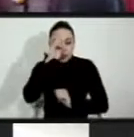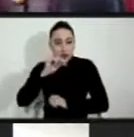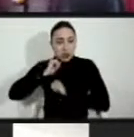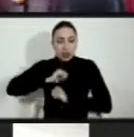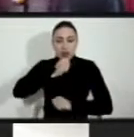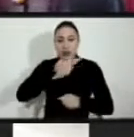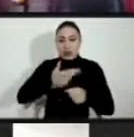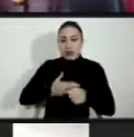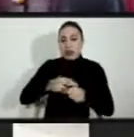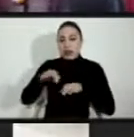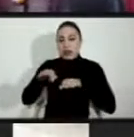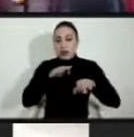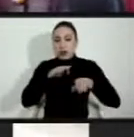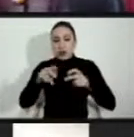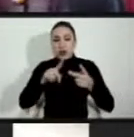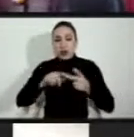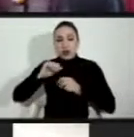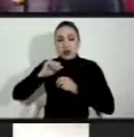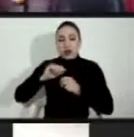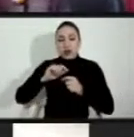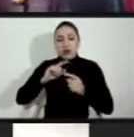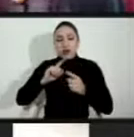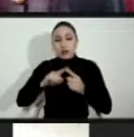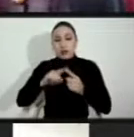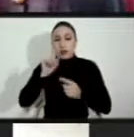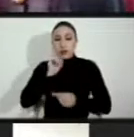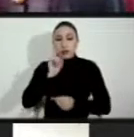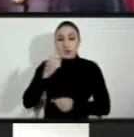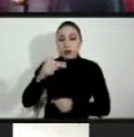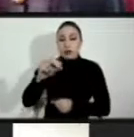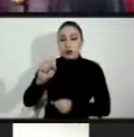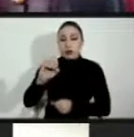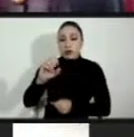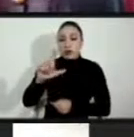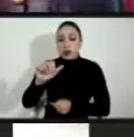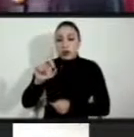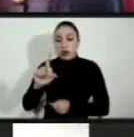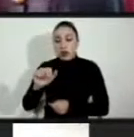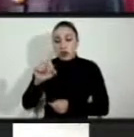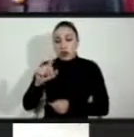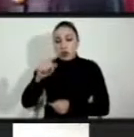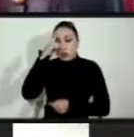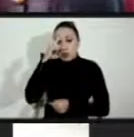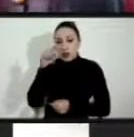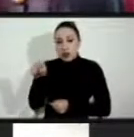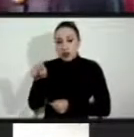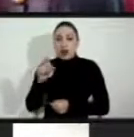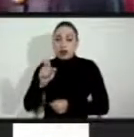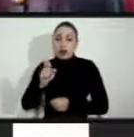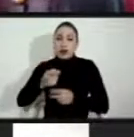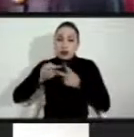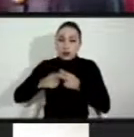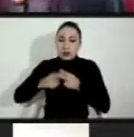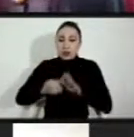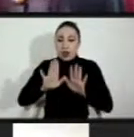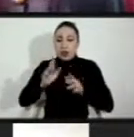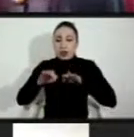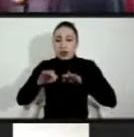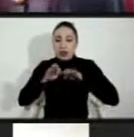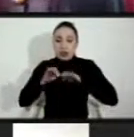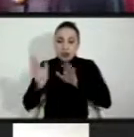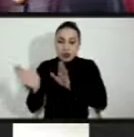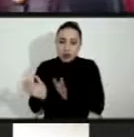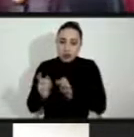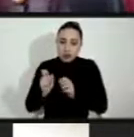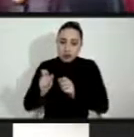titular de la Secretaría del Trabajo, Soledad Aragón Martínez, para que genere de manera inmediata ferias de empleo virtuales como medida urgente para la reactivación